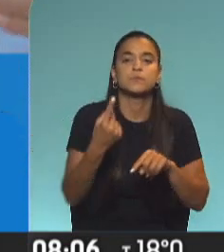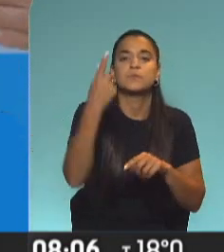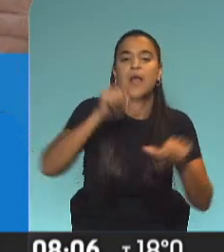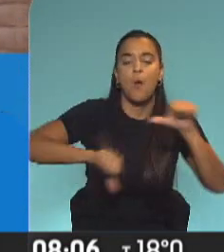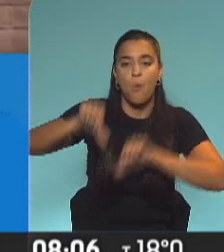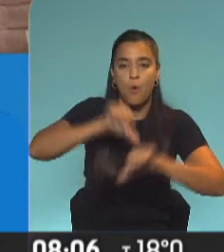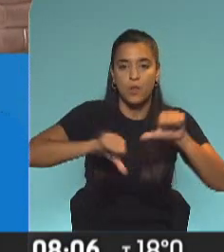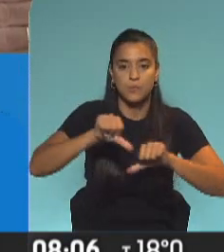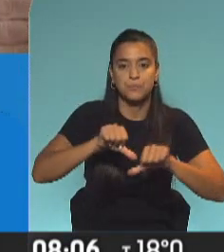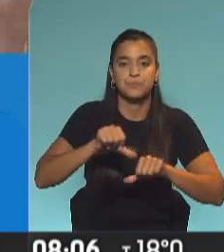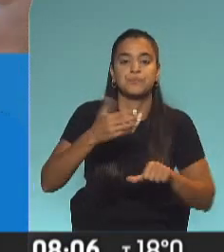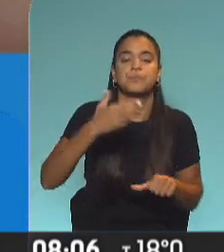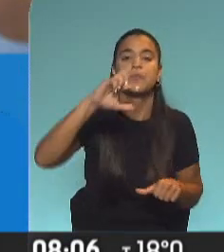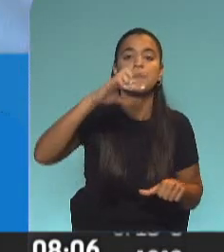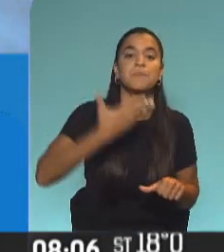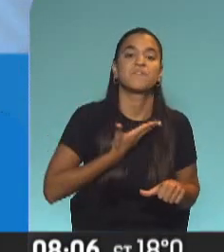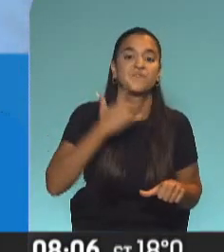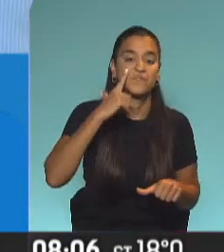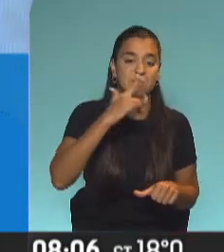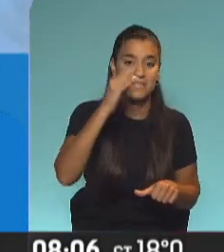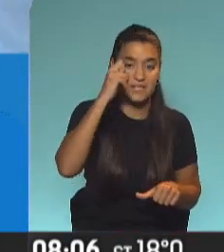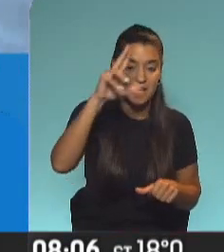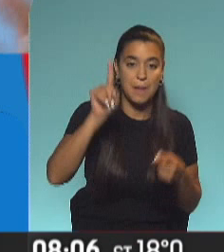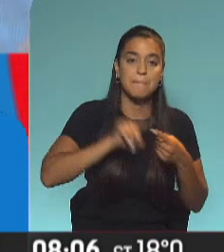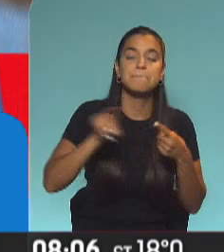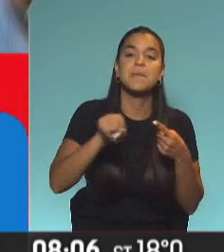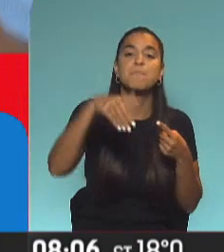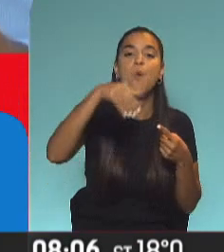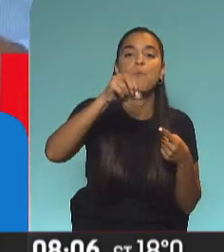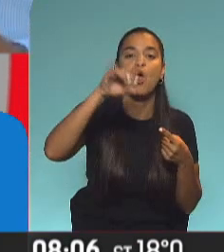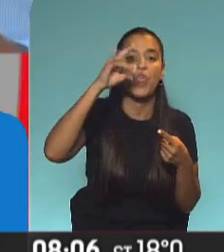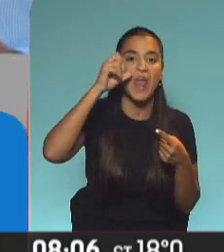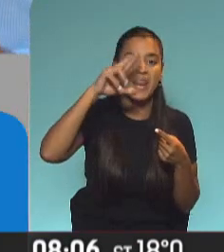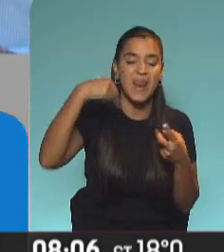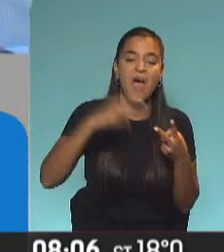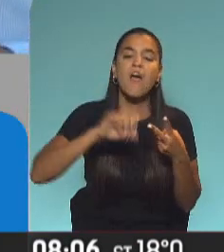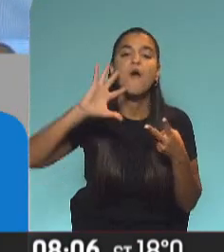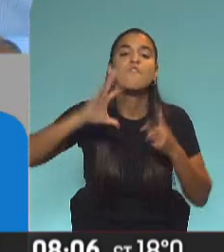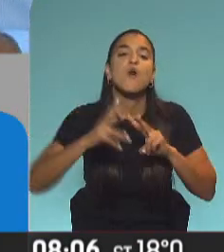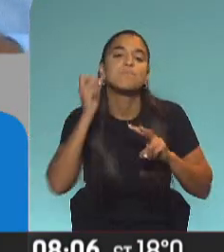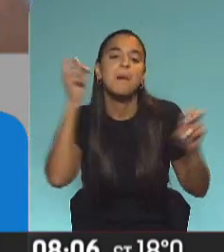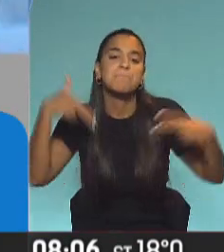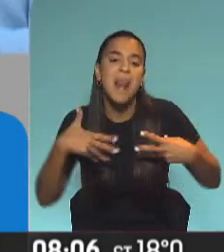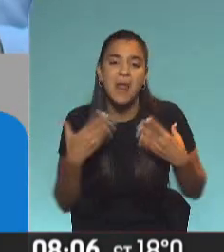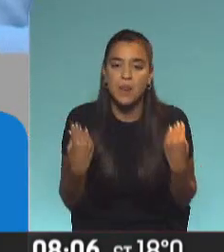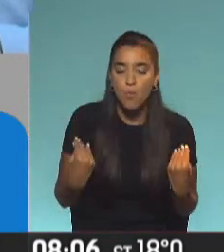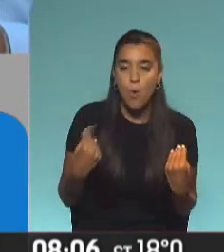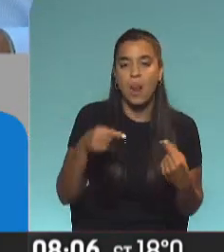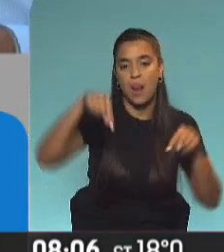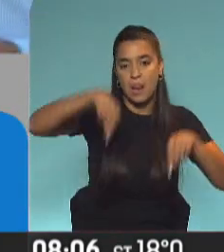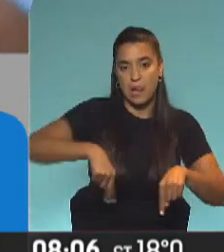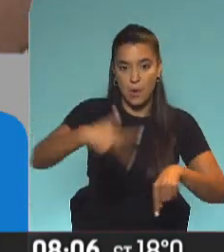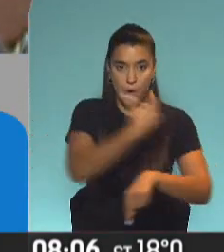laboratorios que es el laboratorio Pfizer, lo mismo ocurre con la vacuna de Moderna, en virtud de la estrategia que estas vacunas se